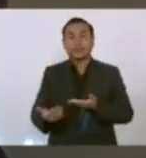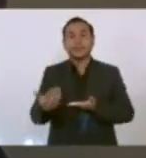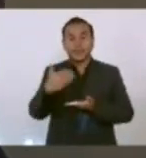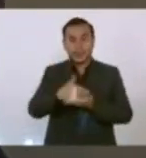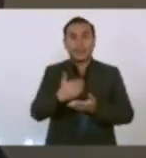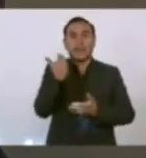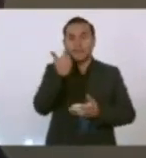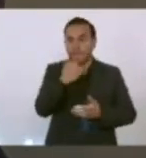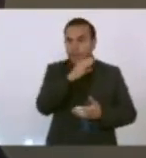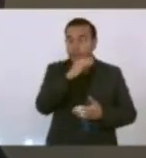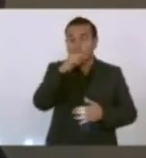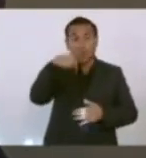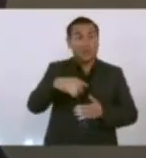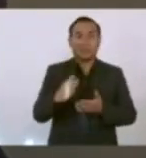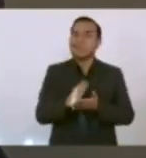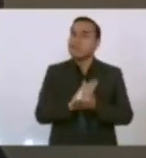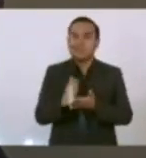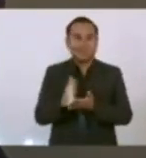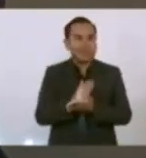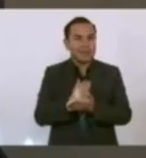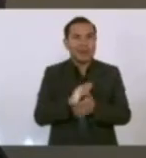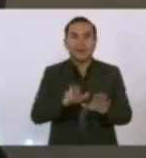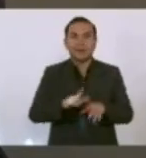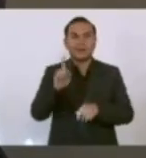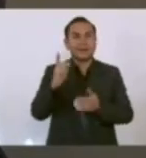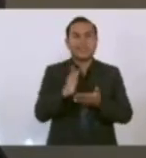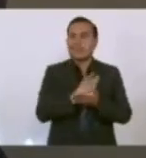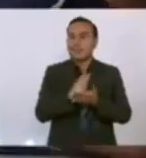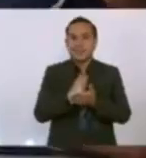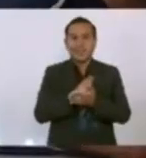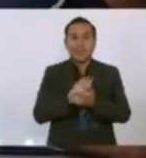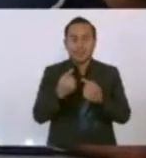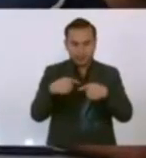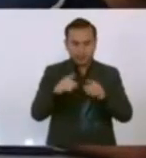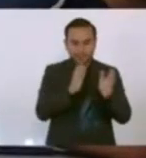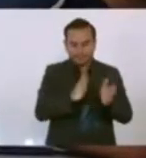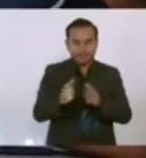no se ha detectado ningún caso y se han aplicado todos los estándares internacionales.